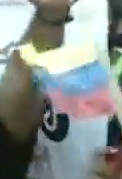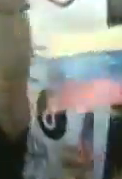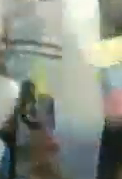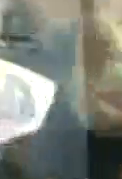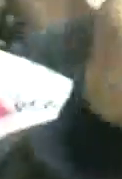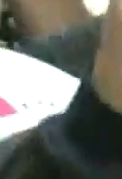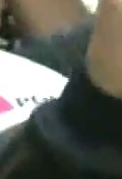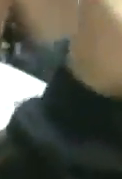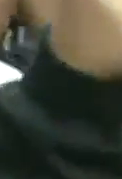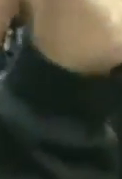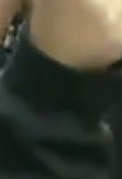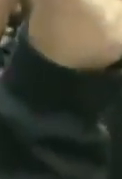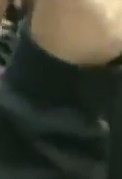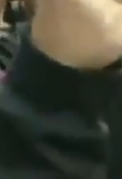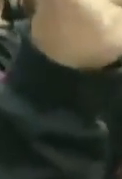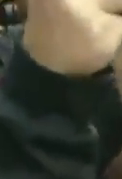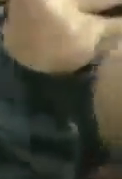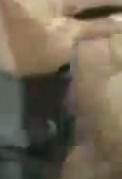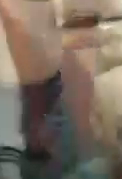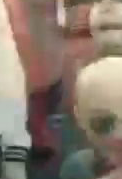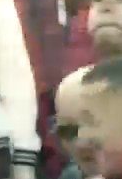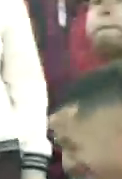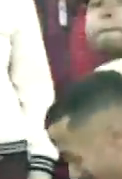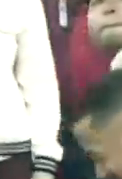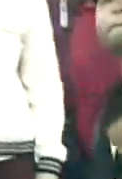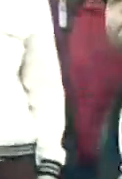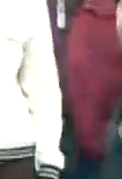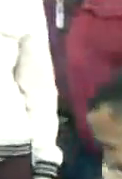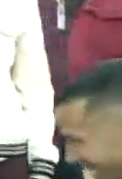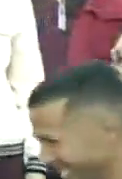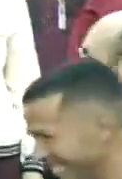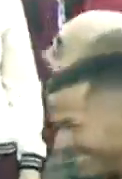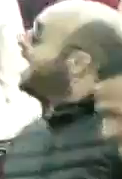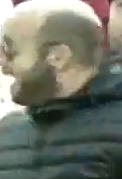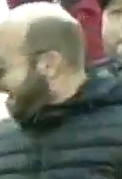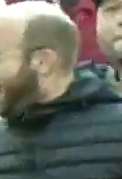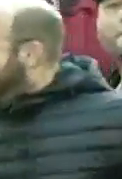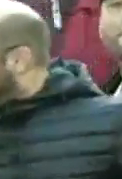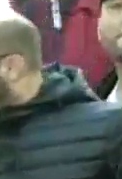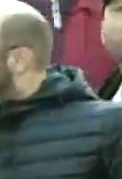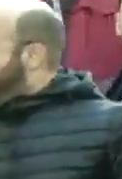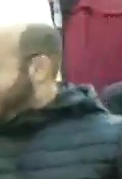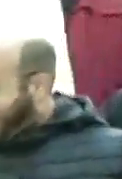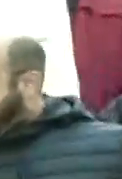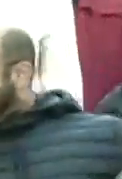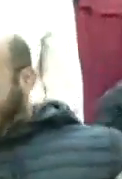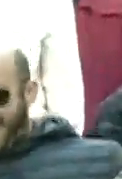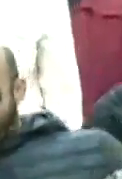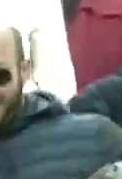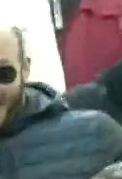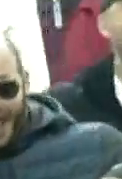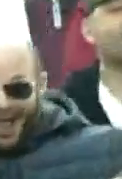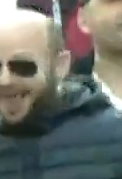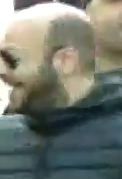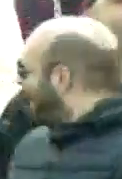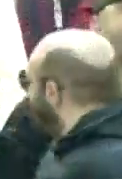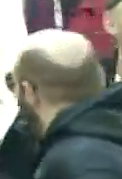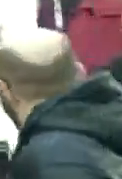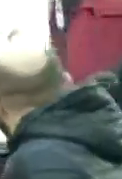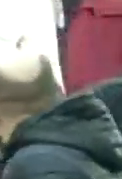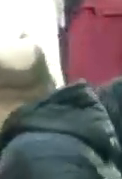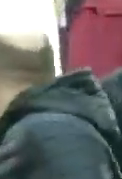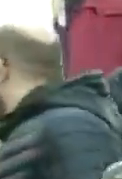se dejen despolitizar, ha llamado el presidente de la República, Nicolás Maduro, a la juventud, que